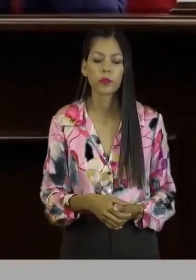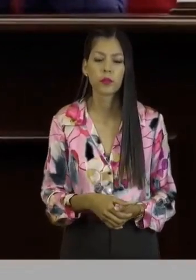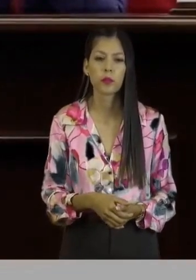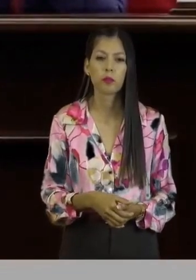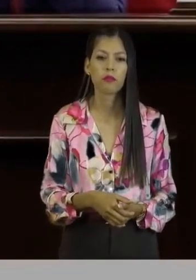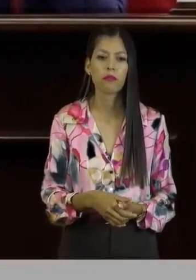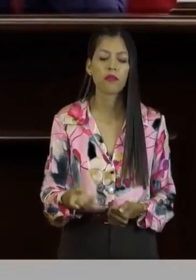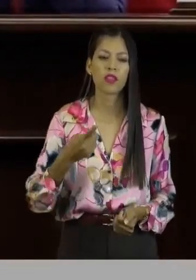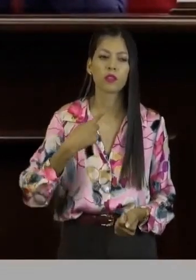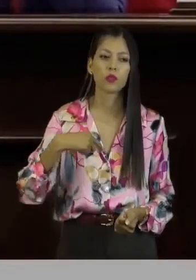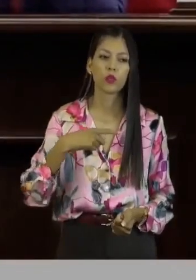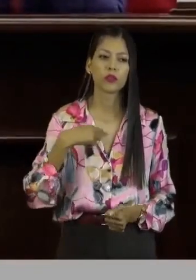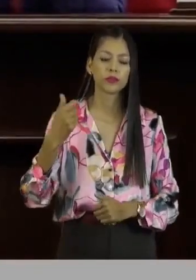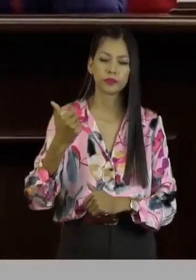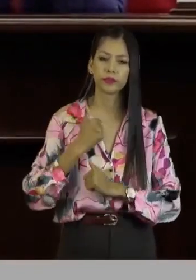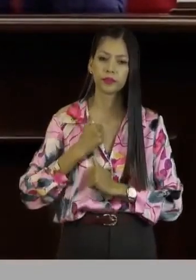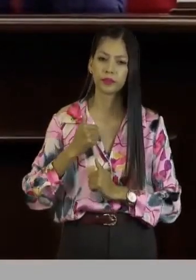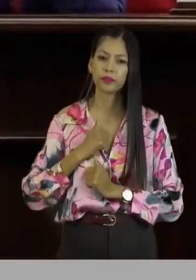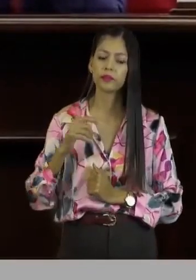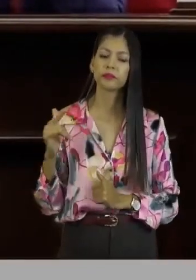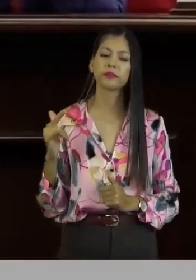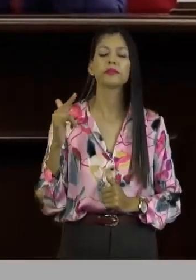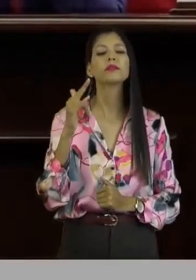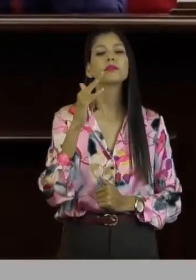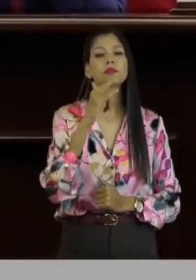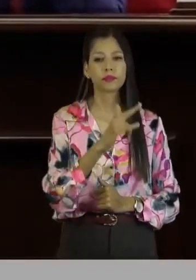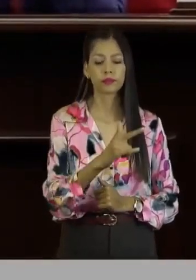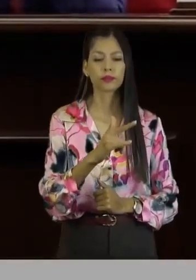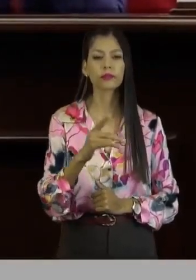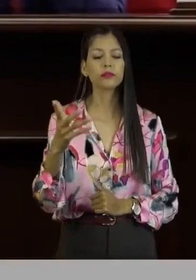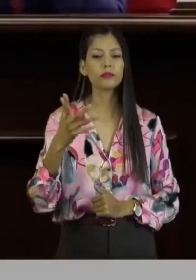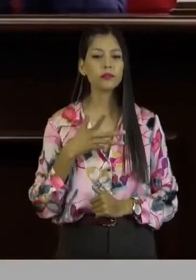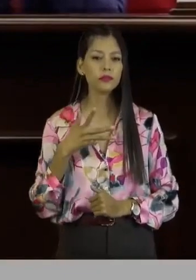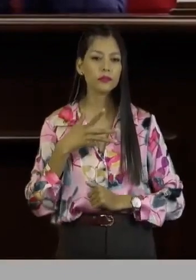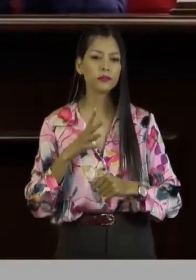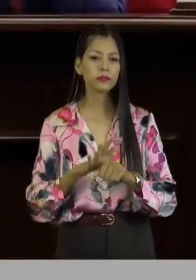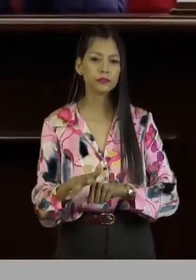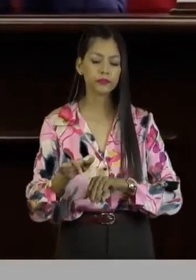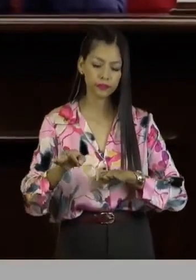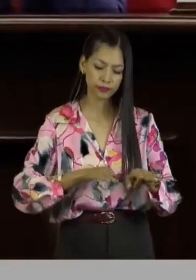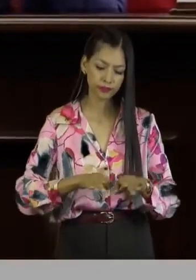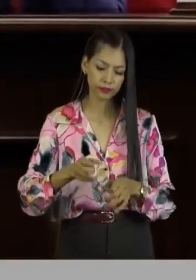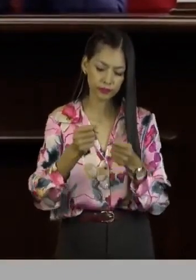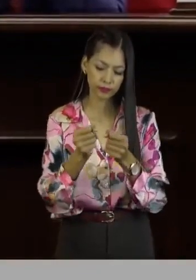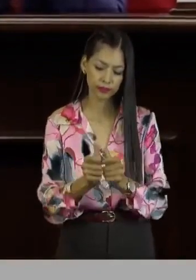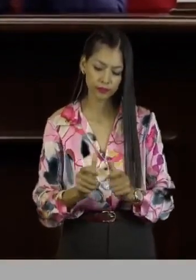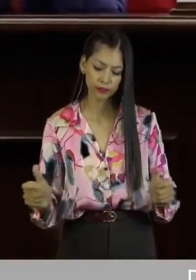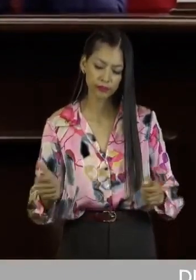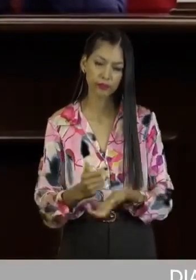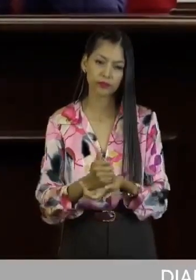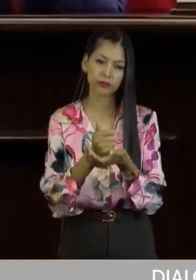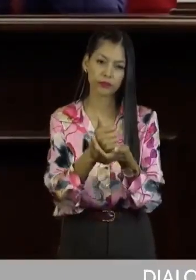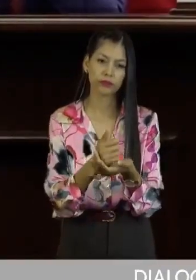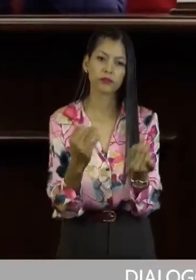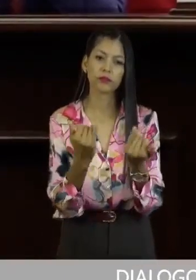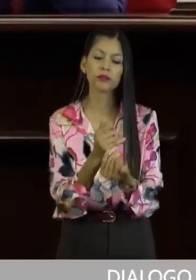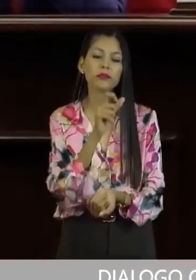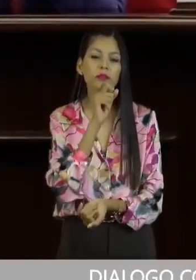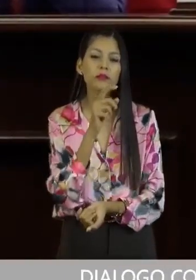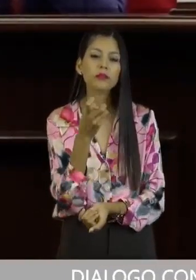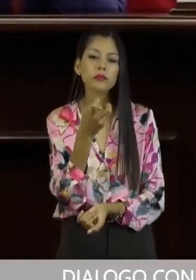que nuestro ejército, que la Fuerza Armada Permanente, preste las tareas de seguridad pública. Adicionalmente a